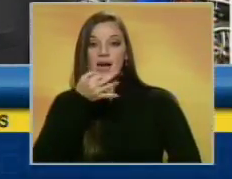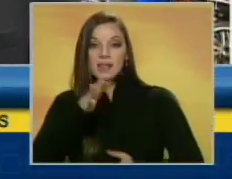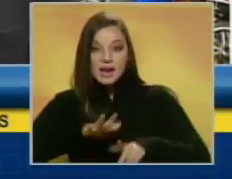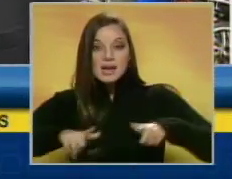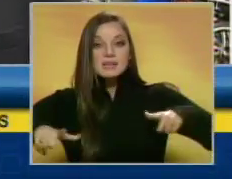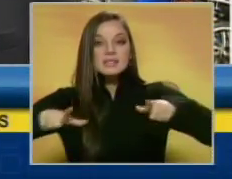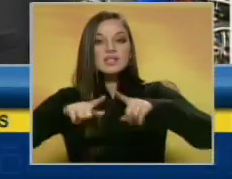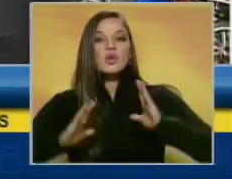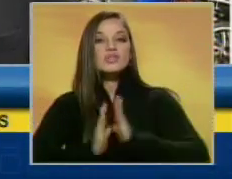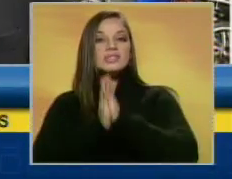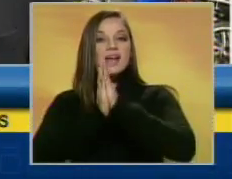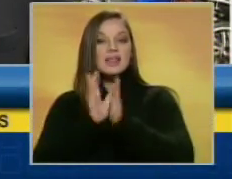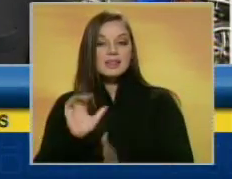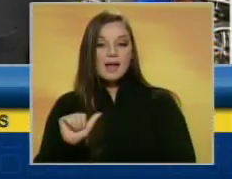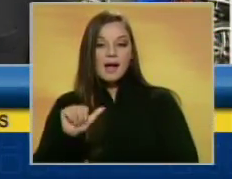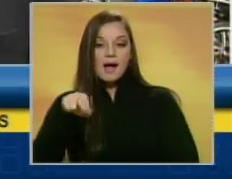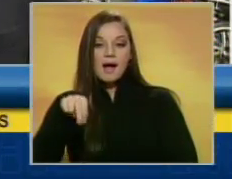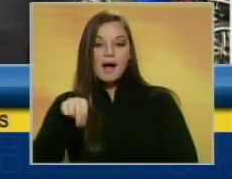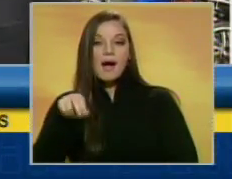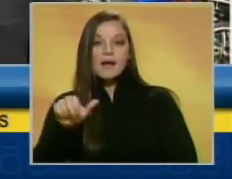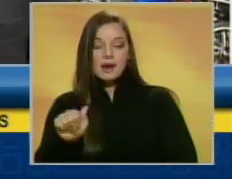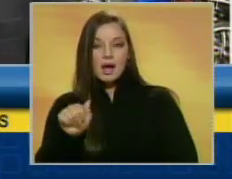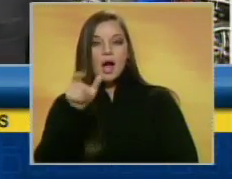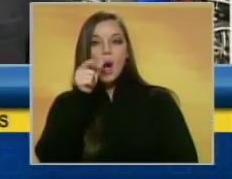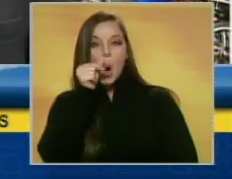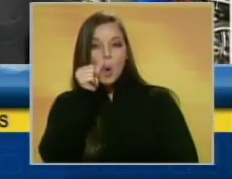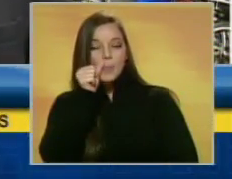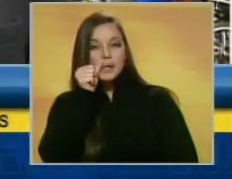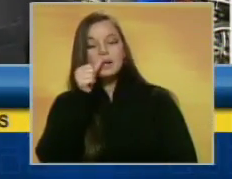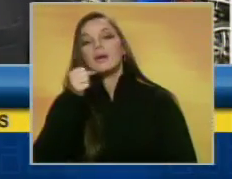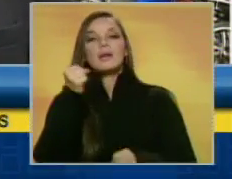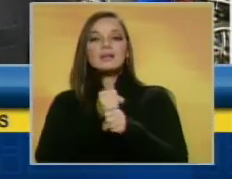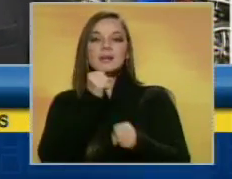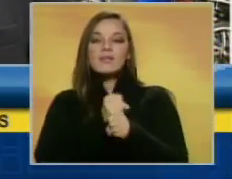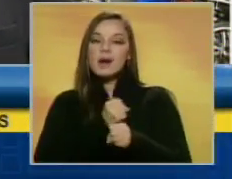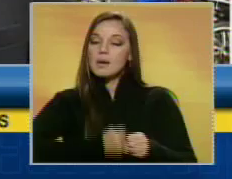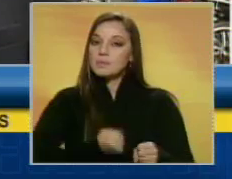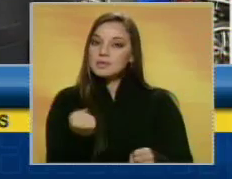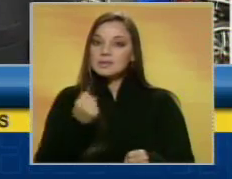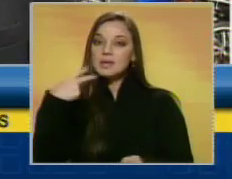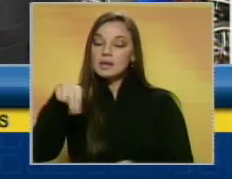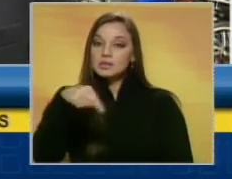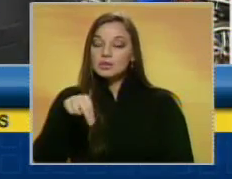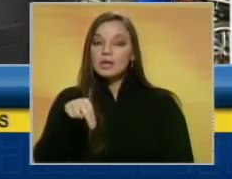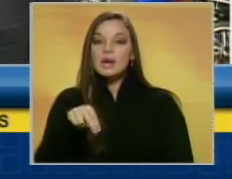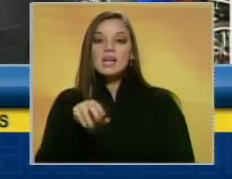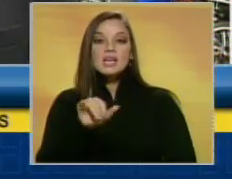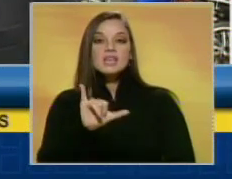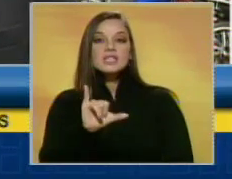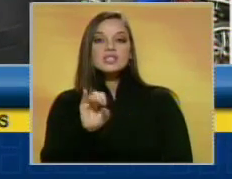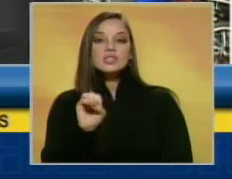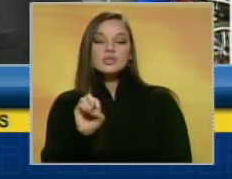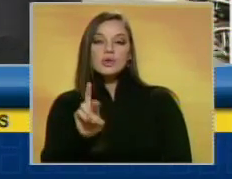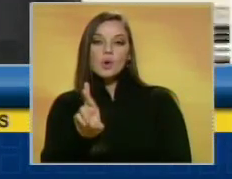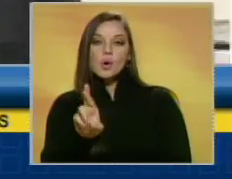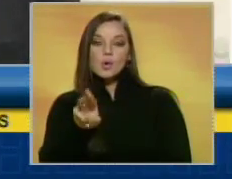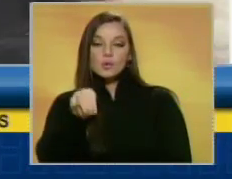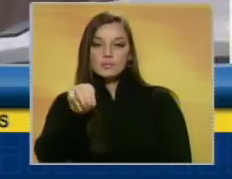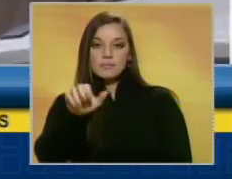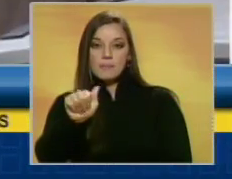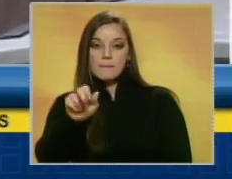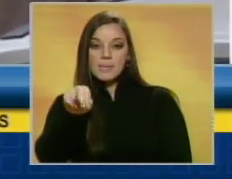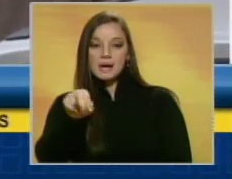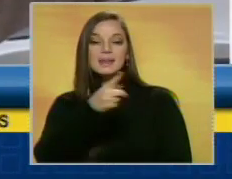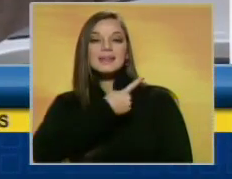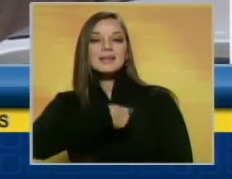de Carapita ocurrió el homicidio del supervisor agregado de la Policía Nacional Bolivariana, Jorman Osmel León López, de